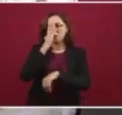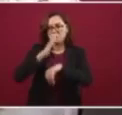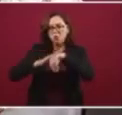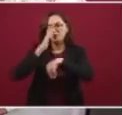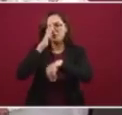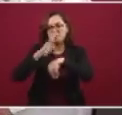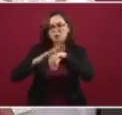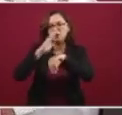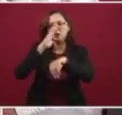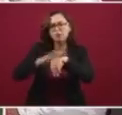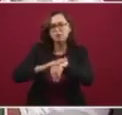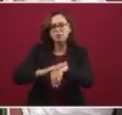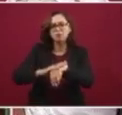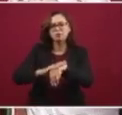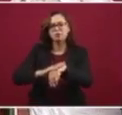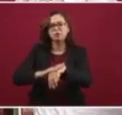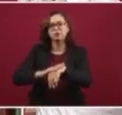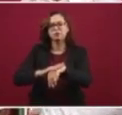de manera